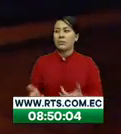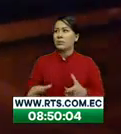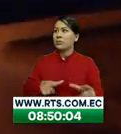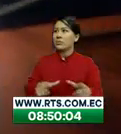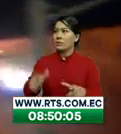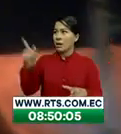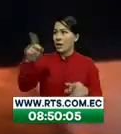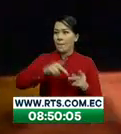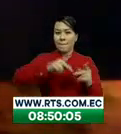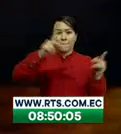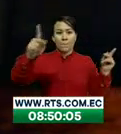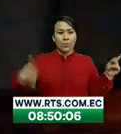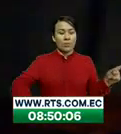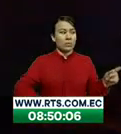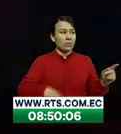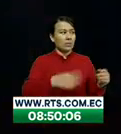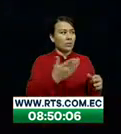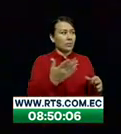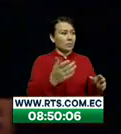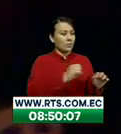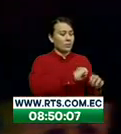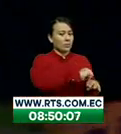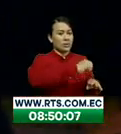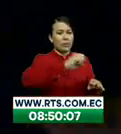que une San Borondón con Durán.